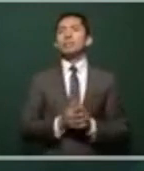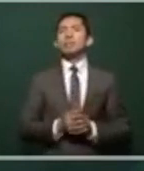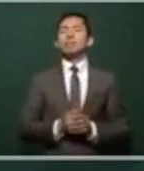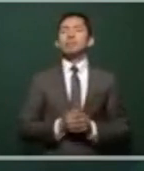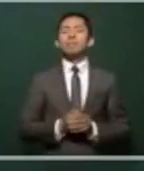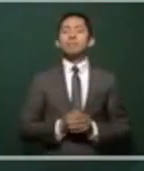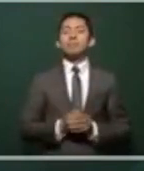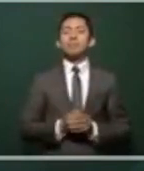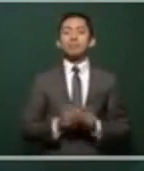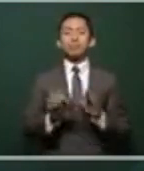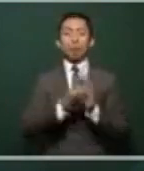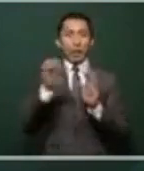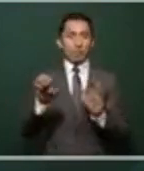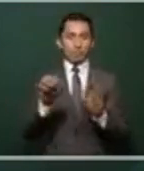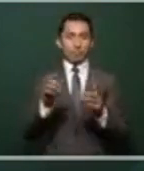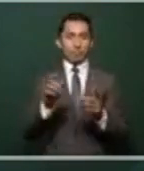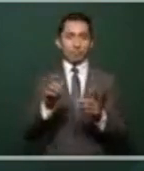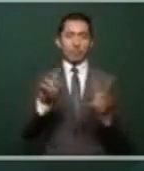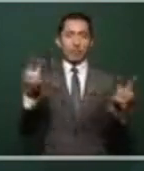no se implora,